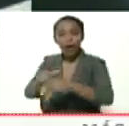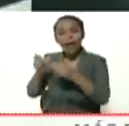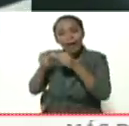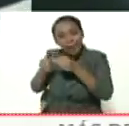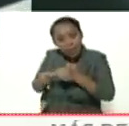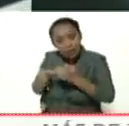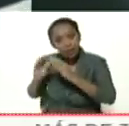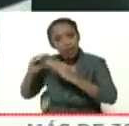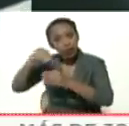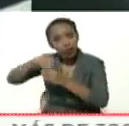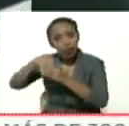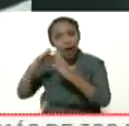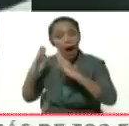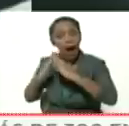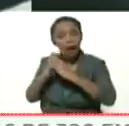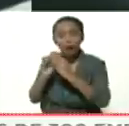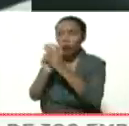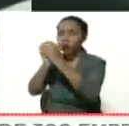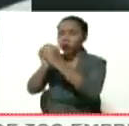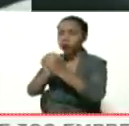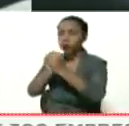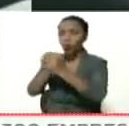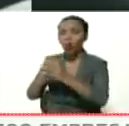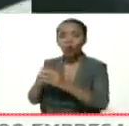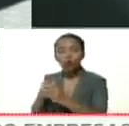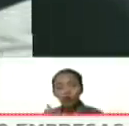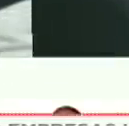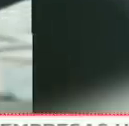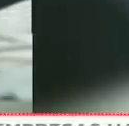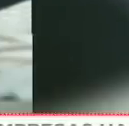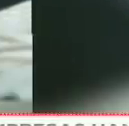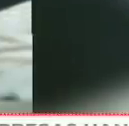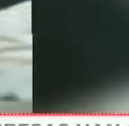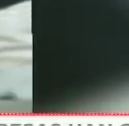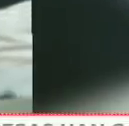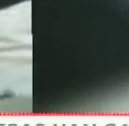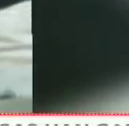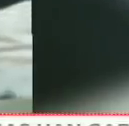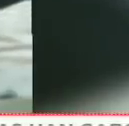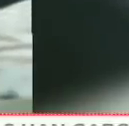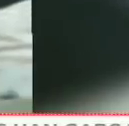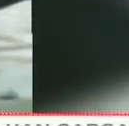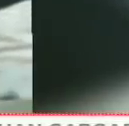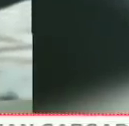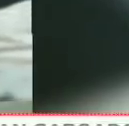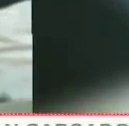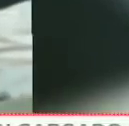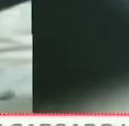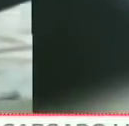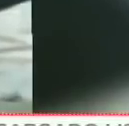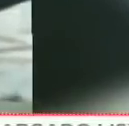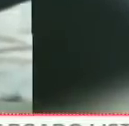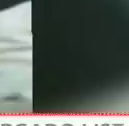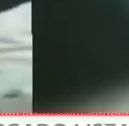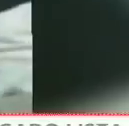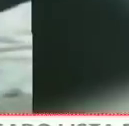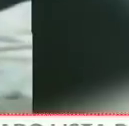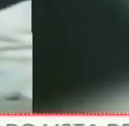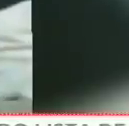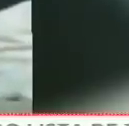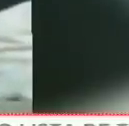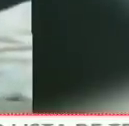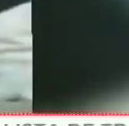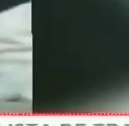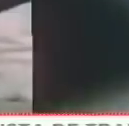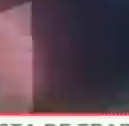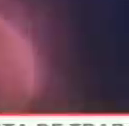casa, a orar, a interceder a Dios para que el Señor tenga misericordia de las naciones del mundo. Muy buenas noches, Dios